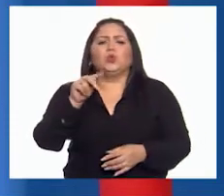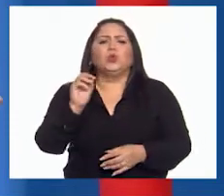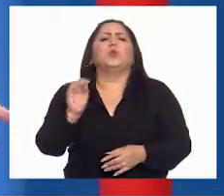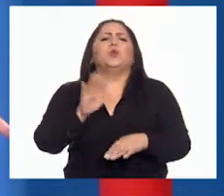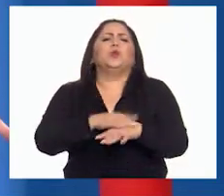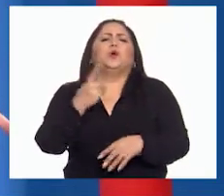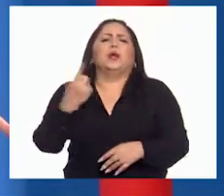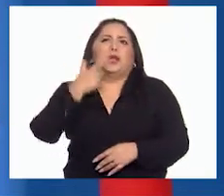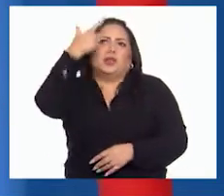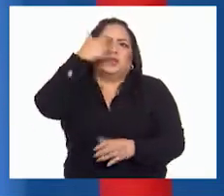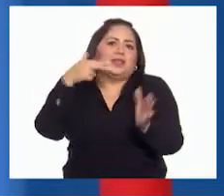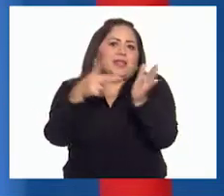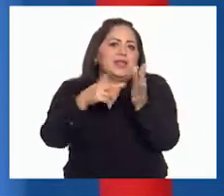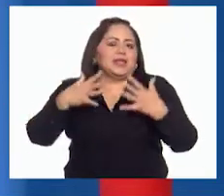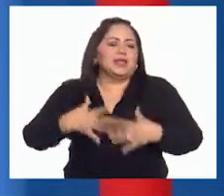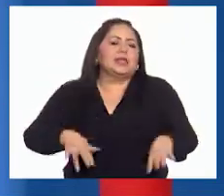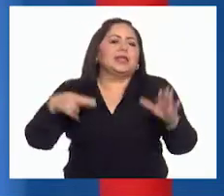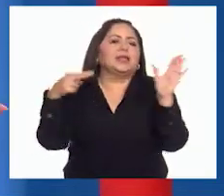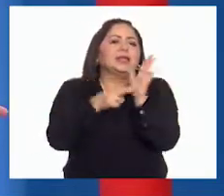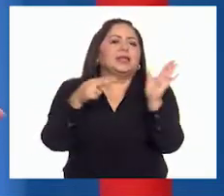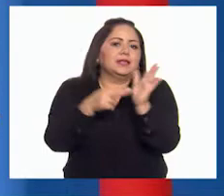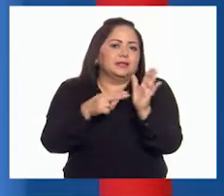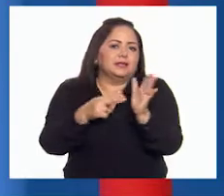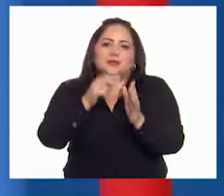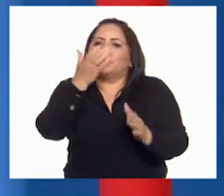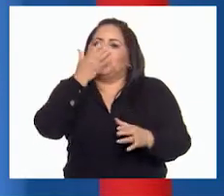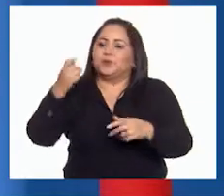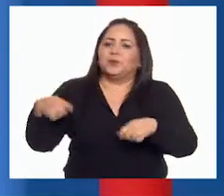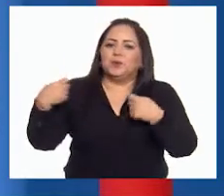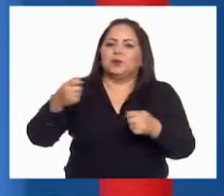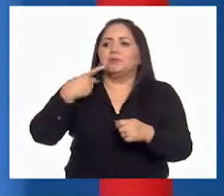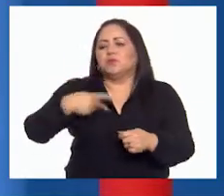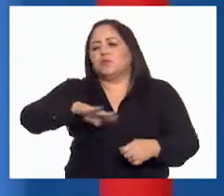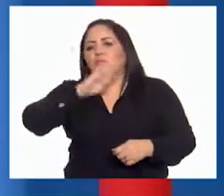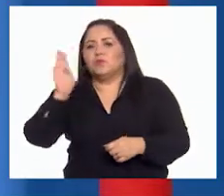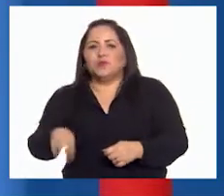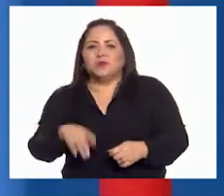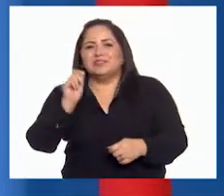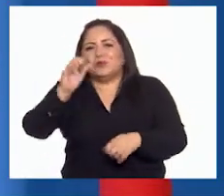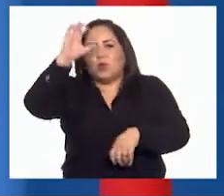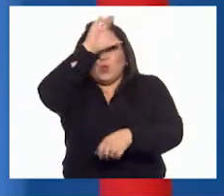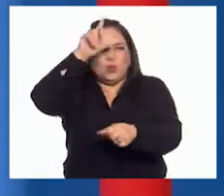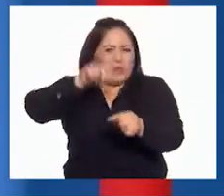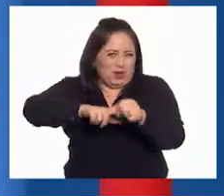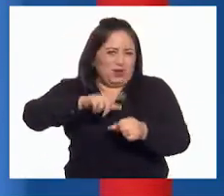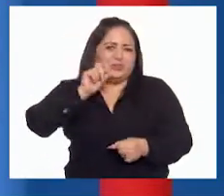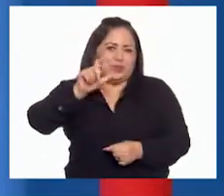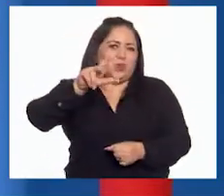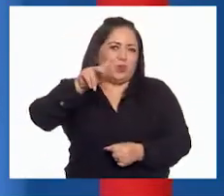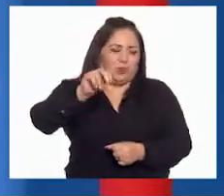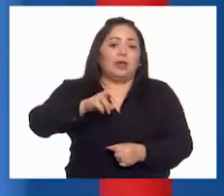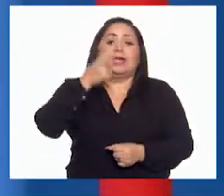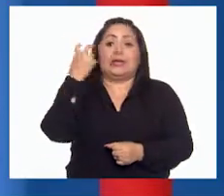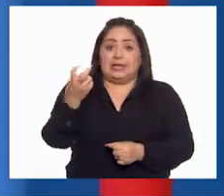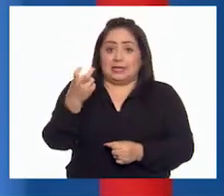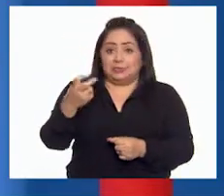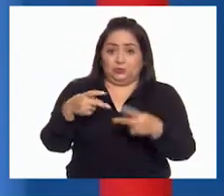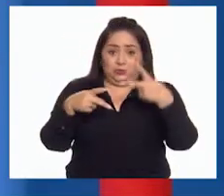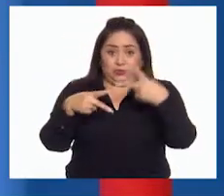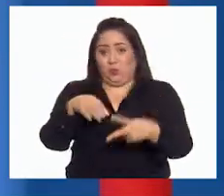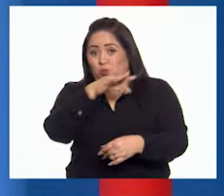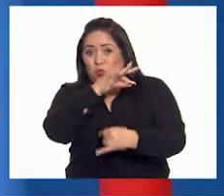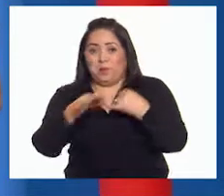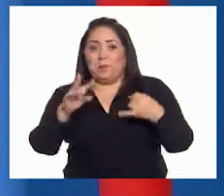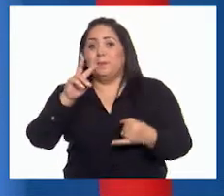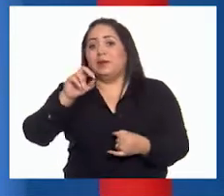la noche es negra y ese es un color tradicional de luto en muchas culturas. Y entonces así, en los dos